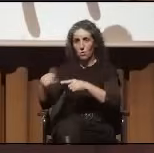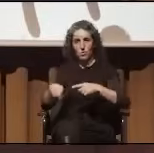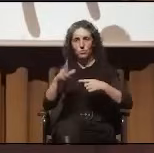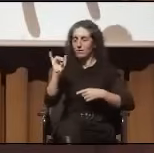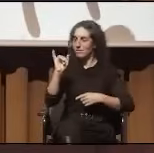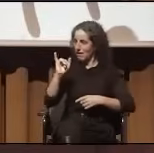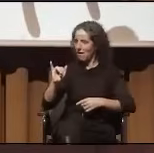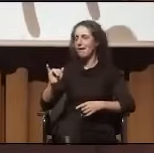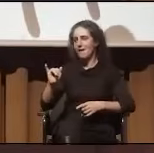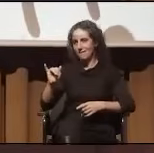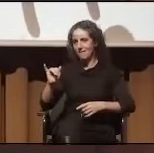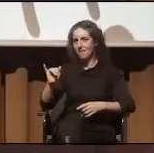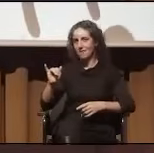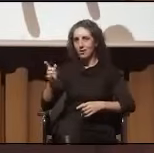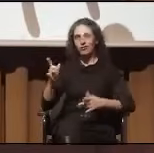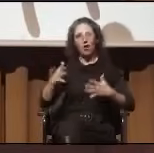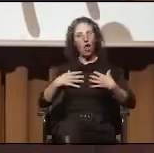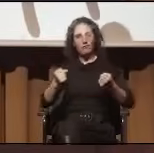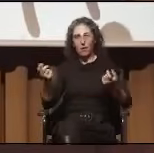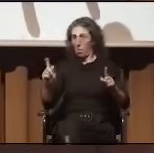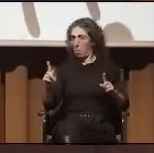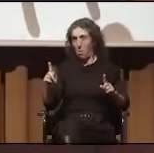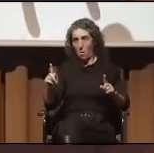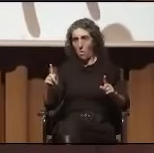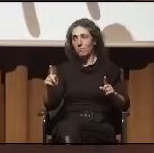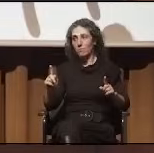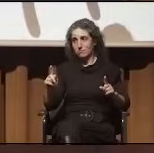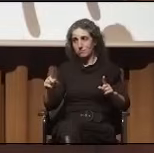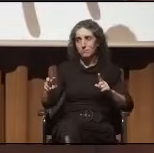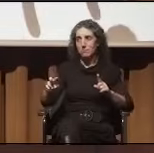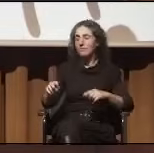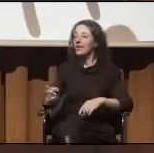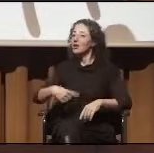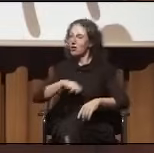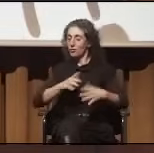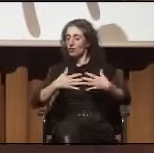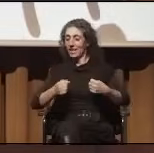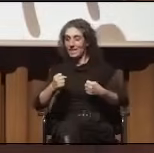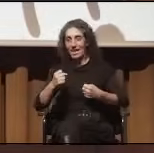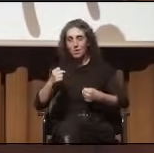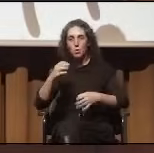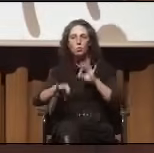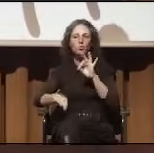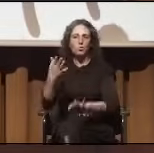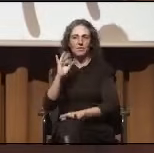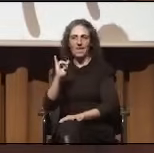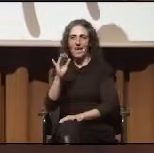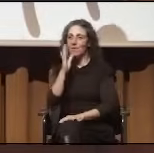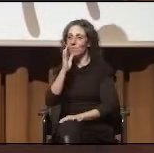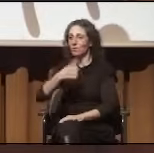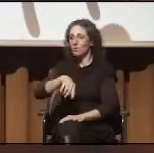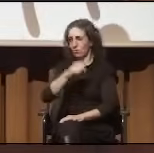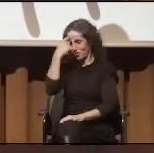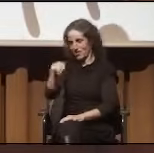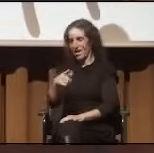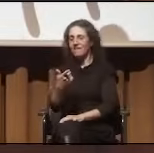más estrictamente sanitario. Sí. Los sanitarios tenemos una ventaja y es que, para empezar, sabemos manejar muy bien los fármacos y